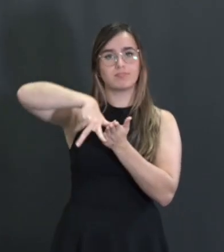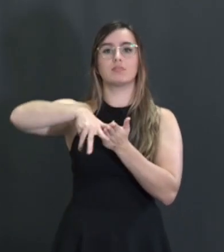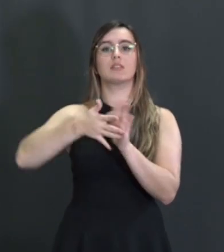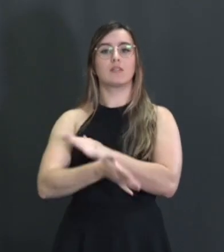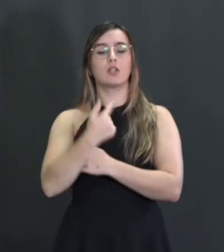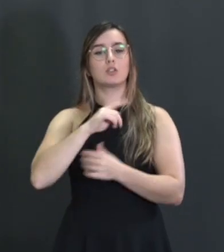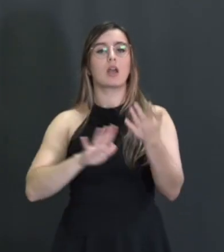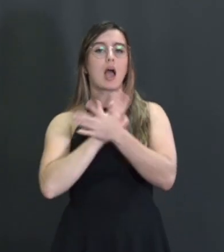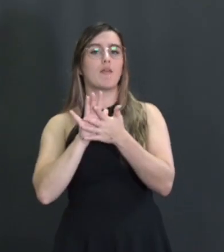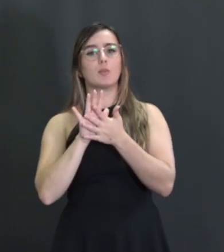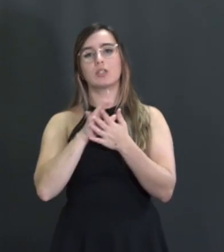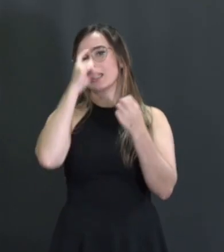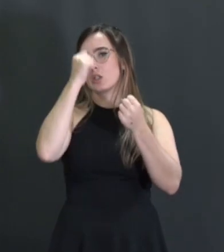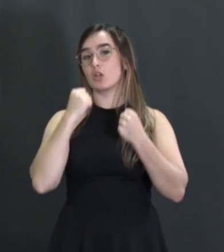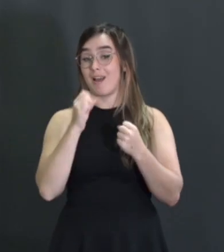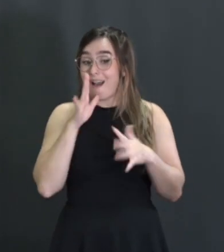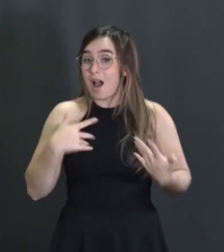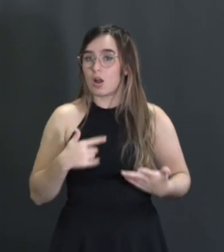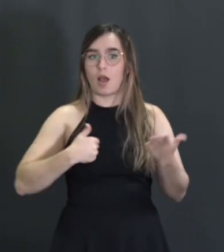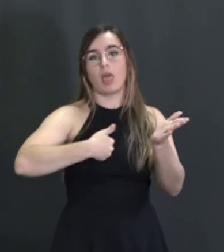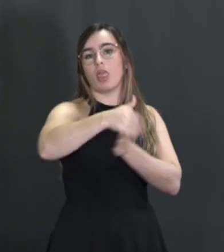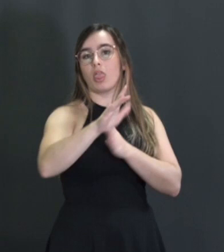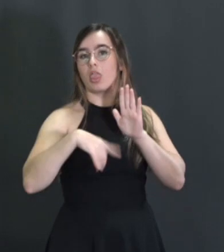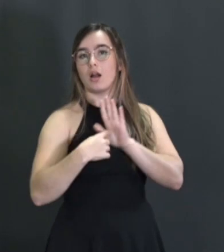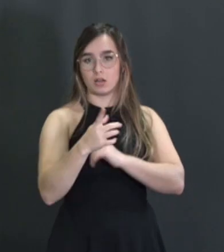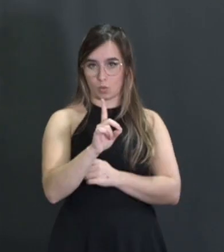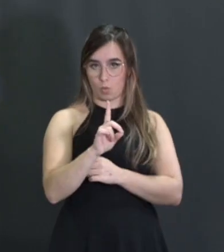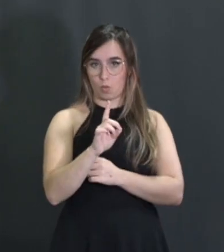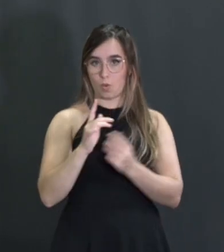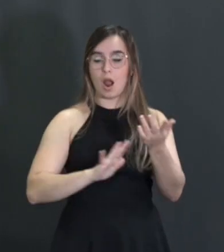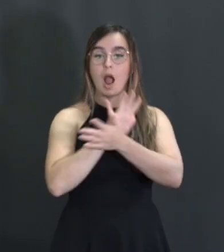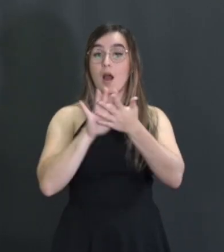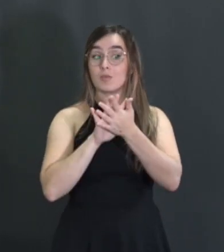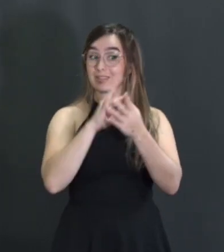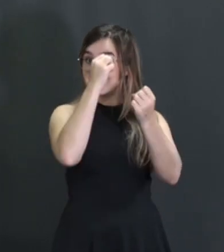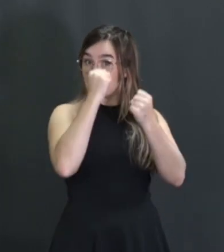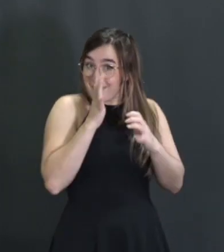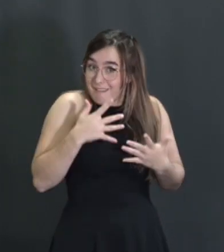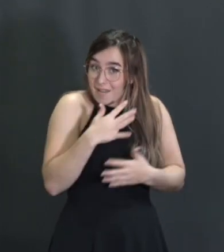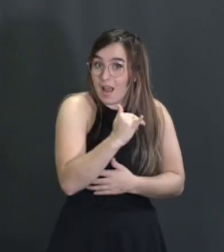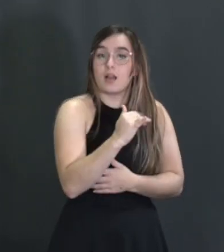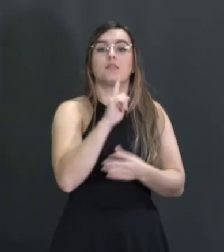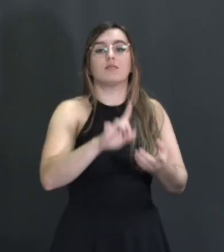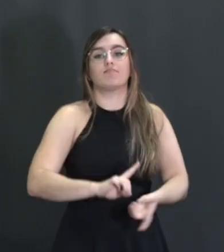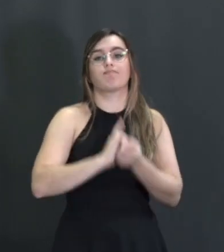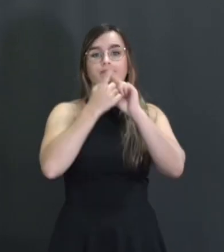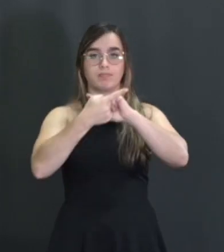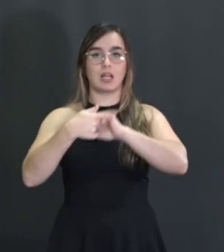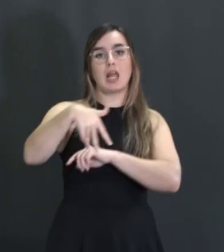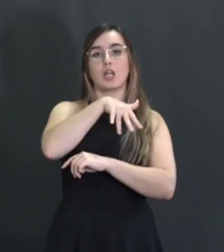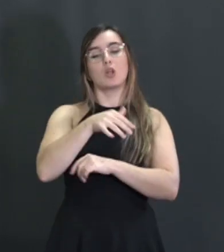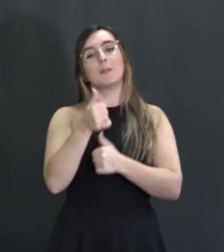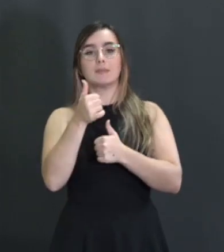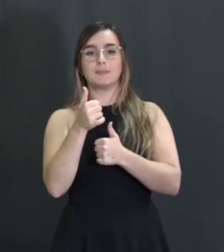las instituciones actuales, estamos hablando de transformar esas instituciones en entornos hogareños